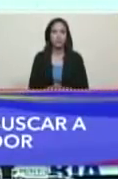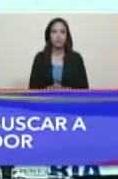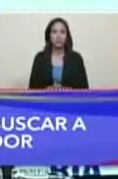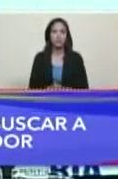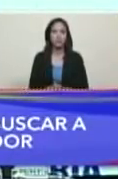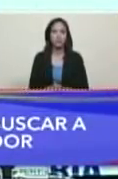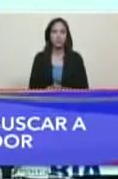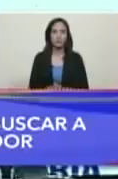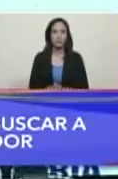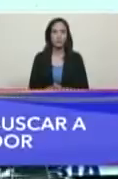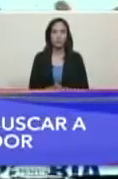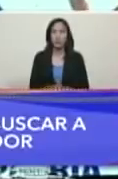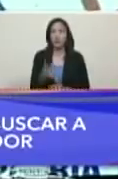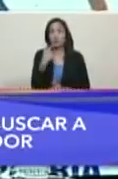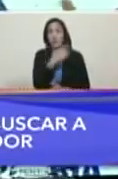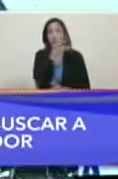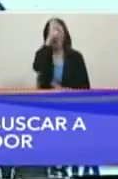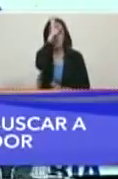¿Qué se habrá fumado?